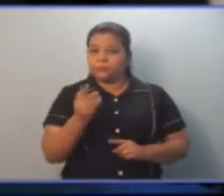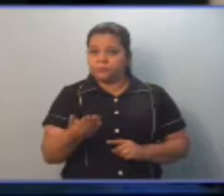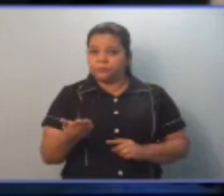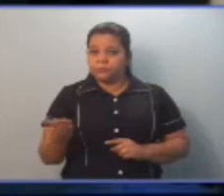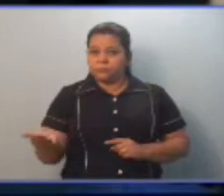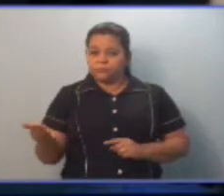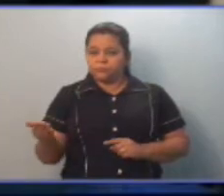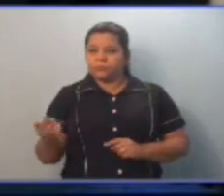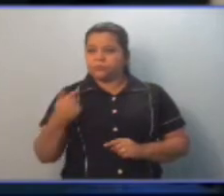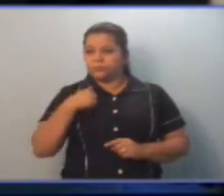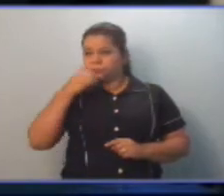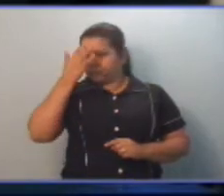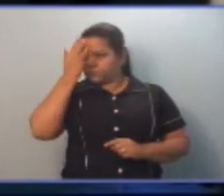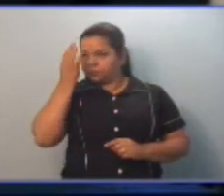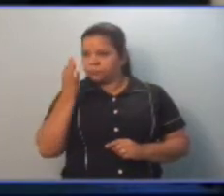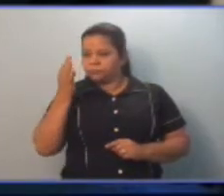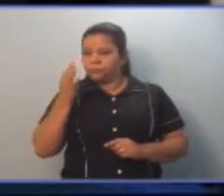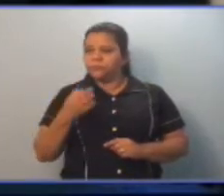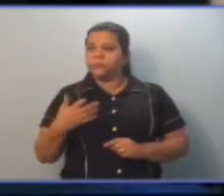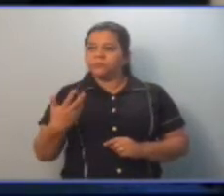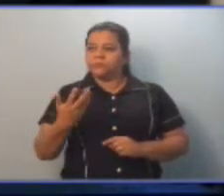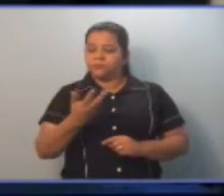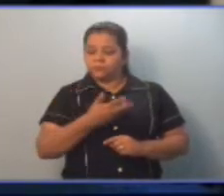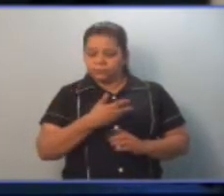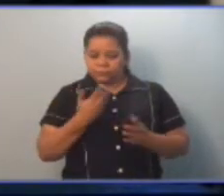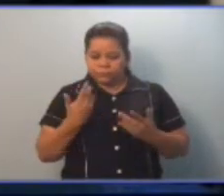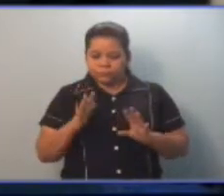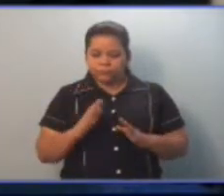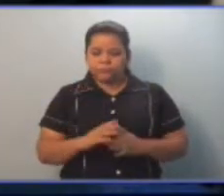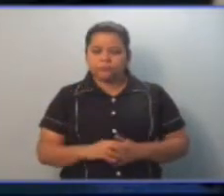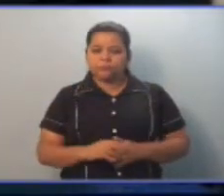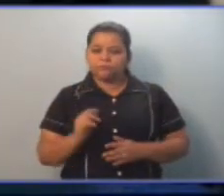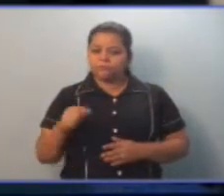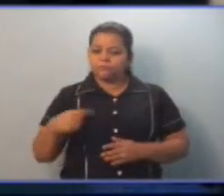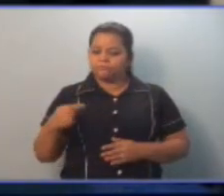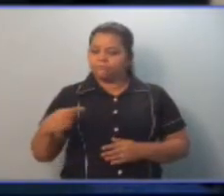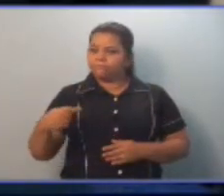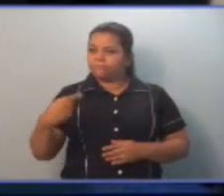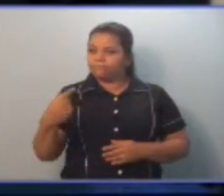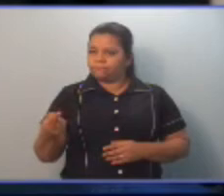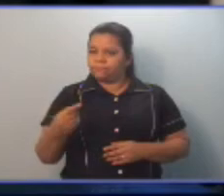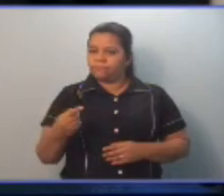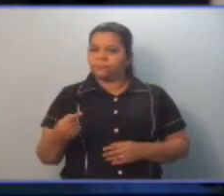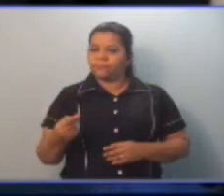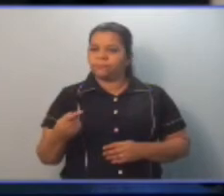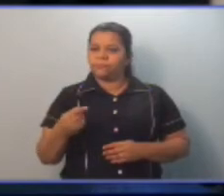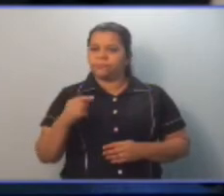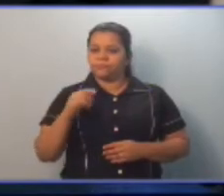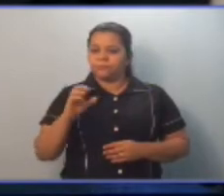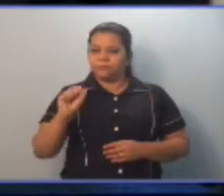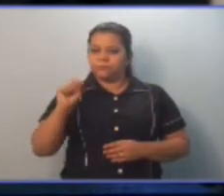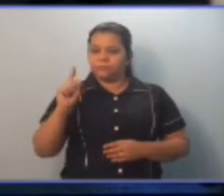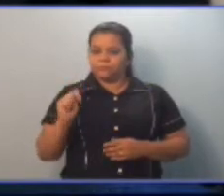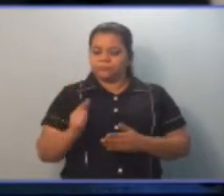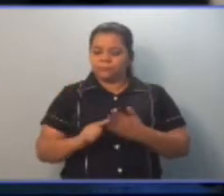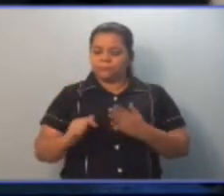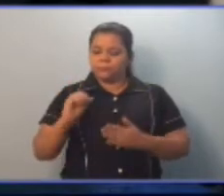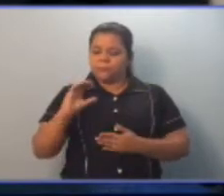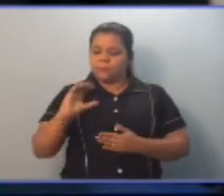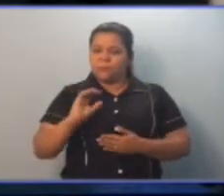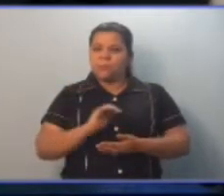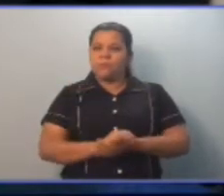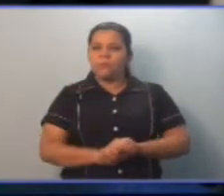que ha incurrido reiteradamente en la Sala de lo Constitucional.